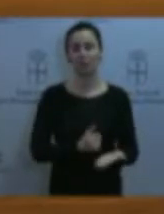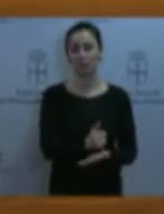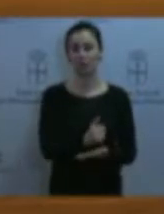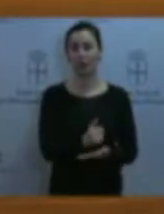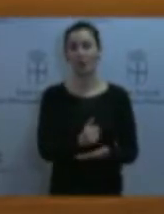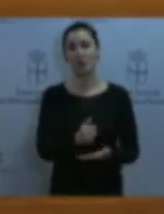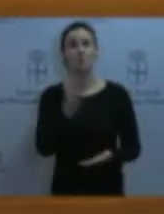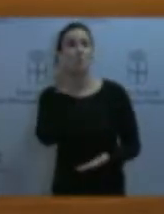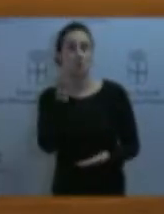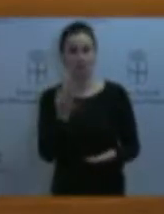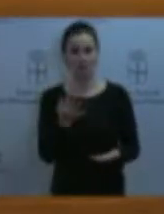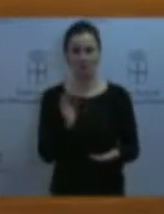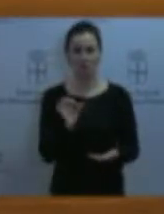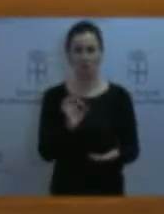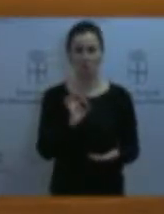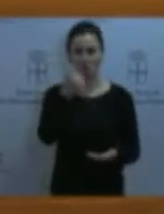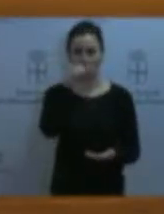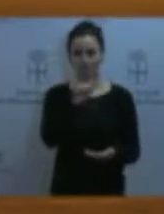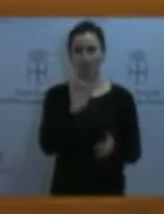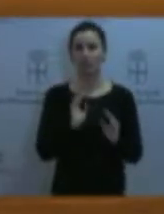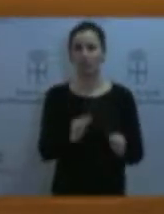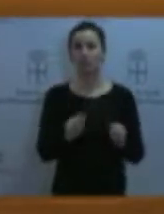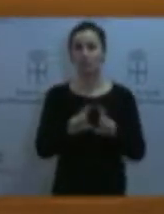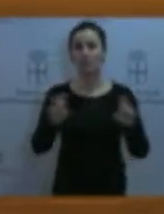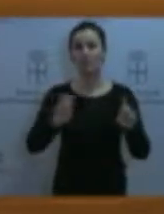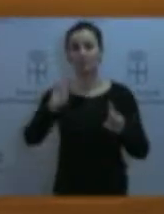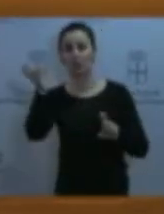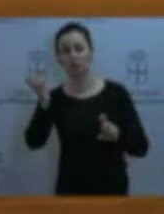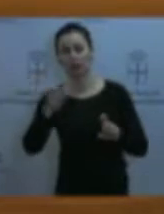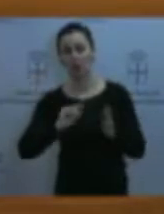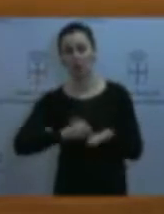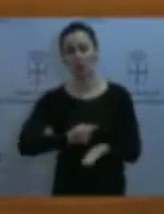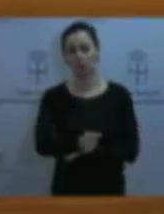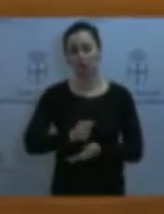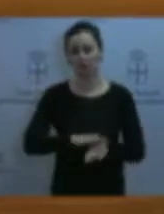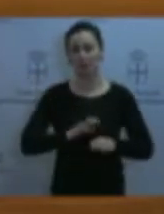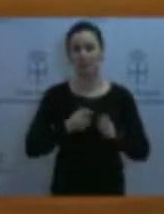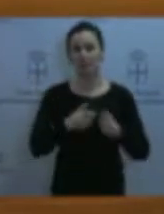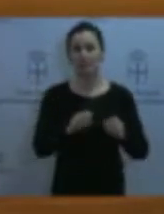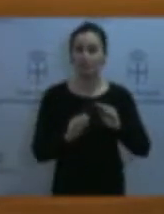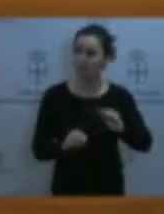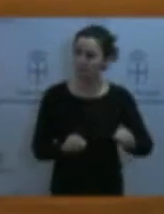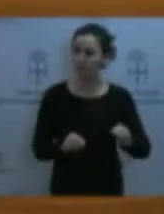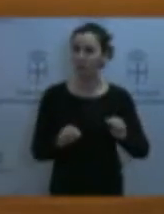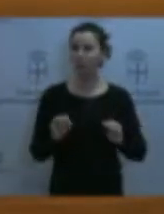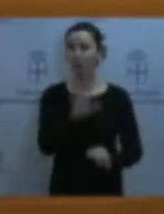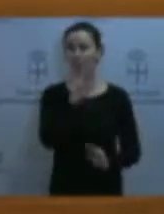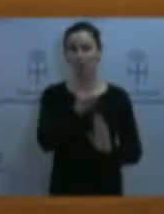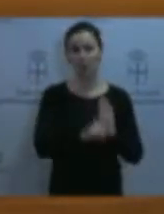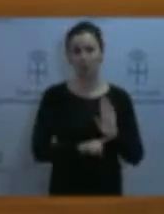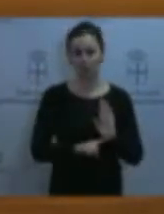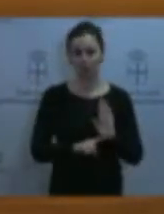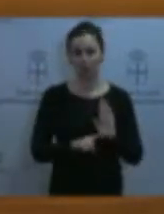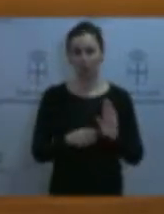cuenta ajena de las mujeres en los sectores afectados por esta ley, con 5 medidas concretas que supondrían un esfuerzo para